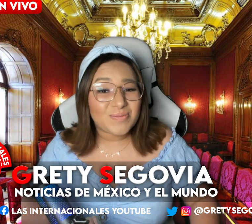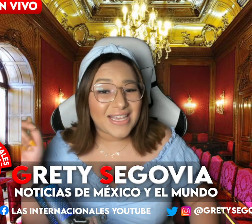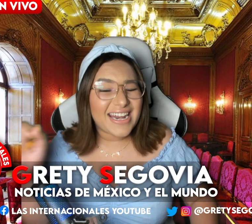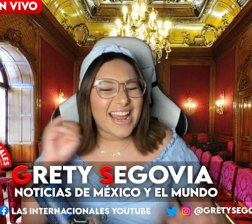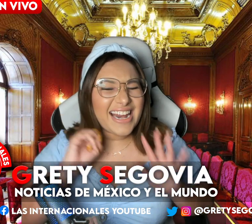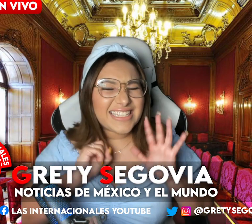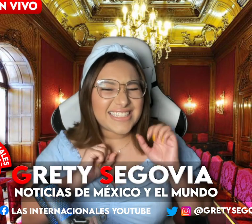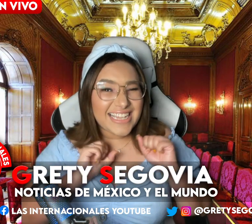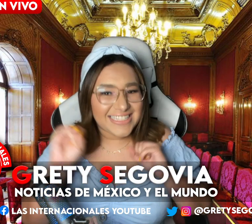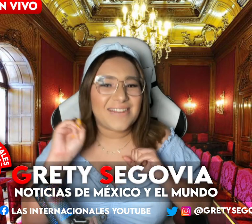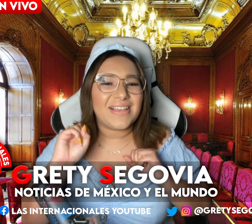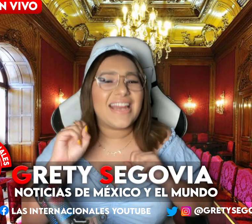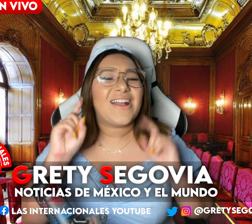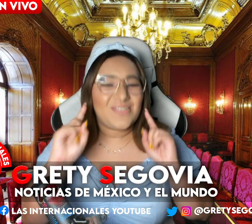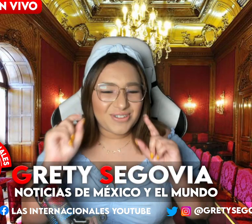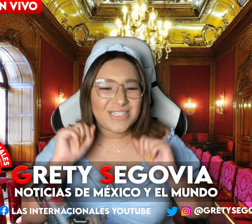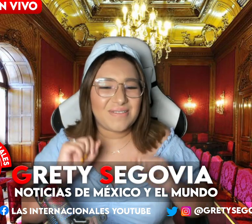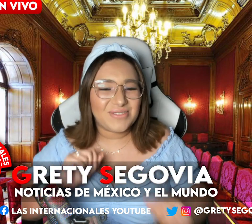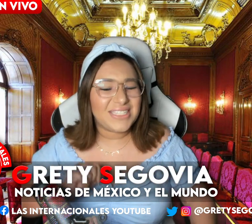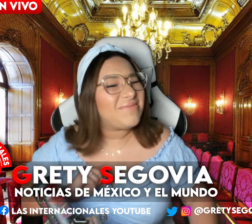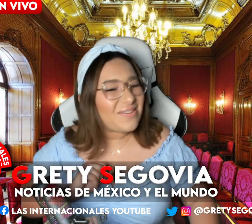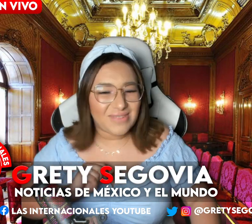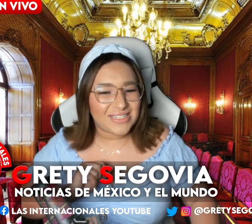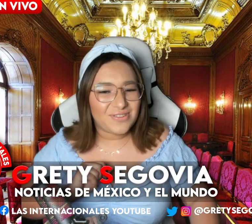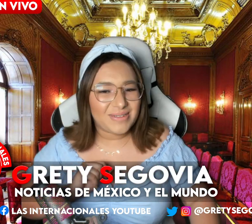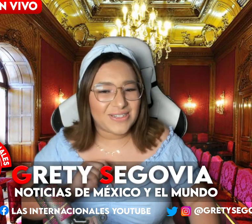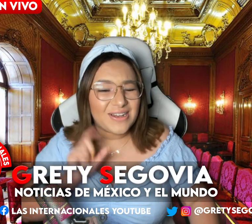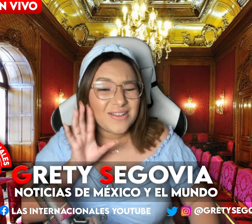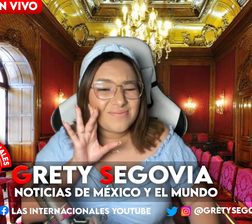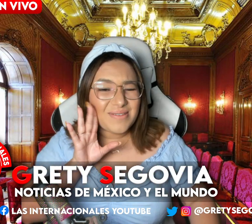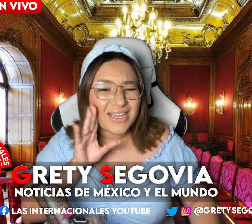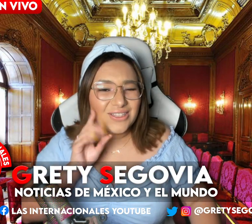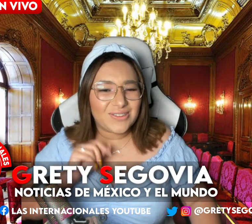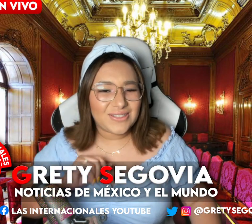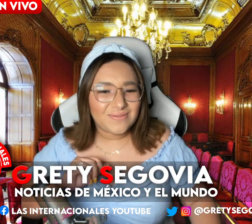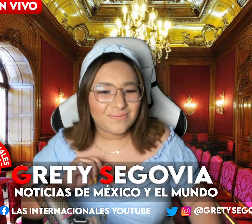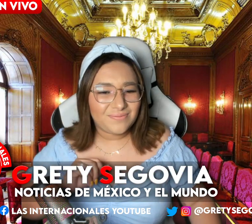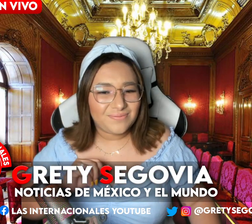y nos vemos mañana a las 6 de la mañana con muchísima, muchísima más información. Bye, bye a todos.